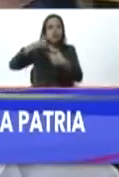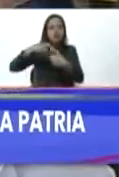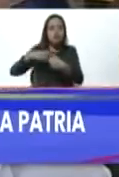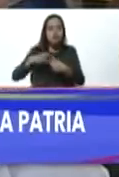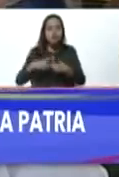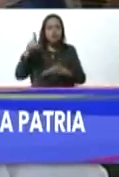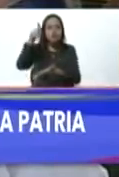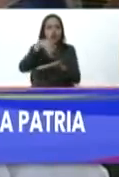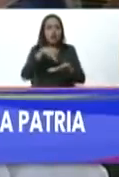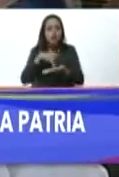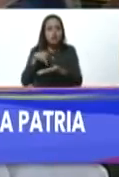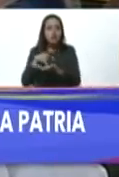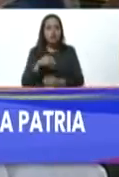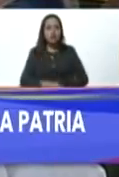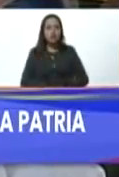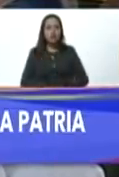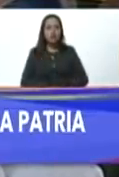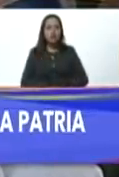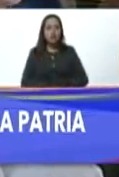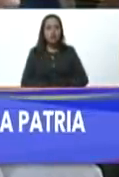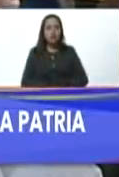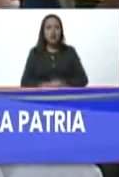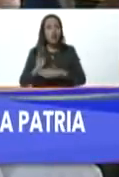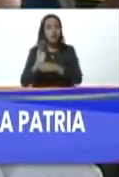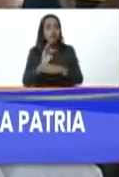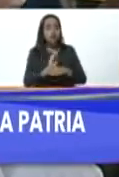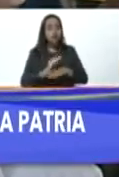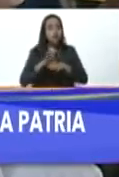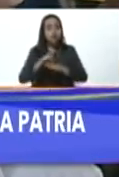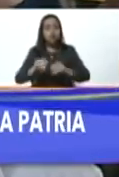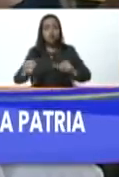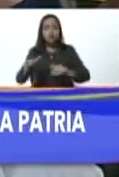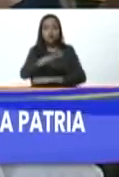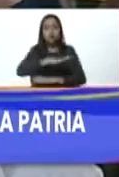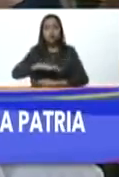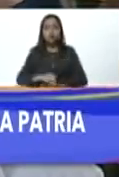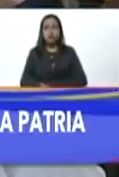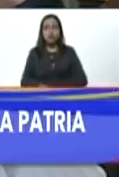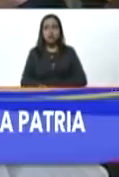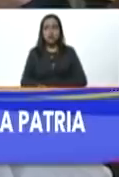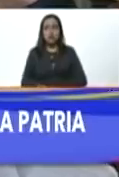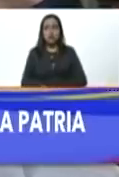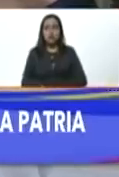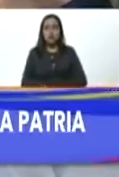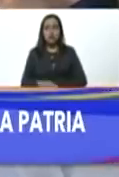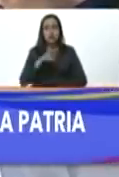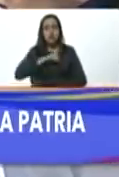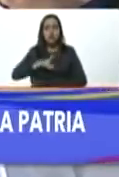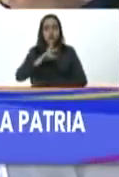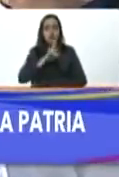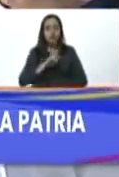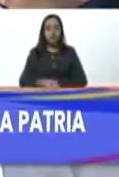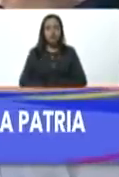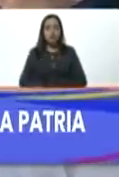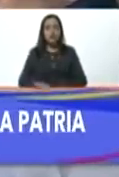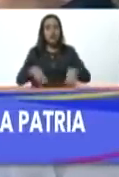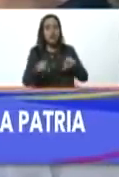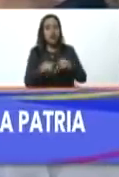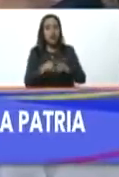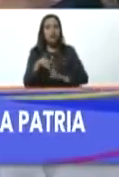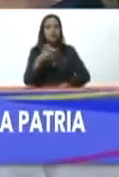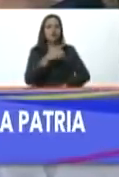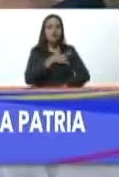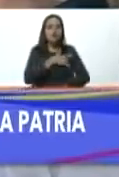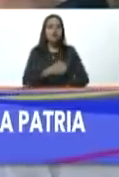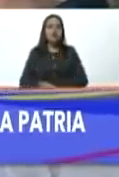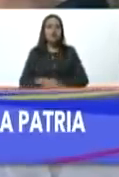de participación y de territorialización. Basado en esto, próximamente la Universidad Rómulo Gallegos,